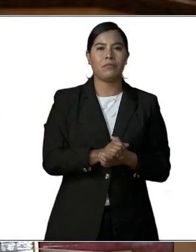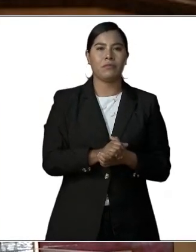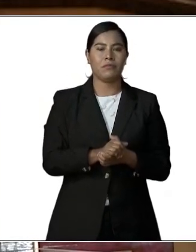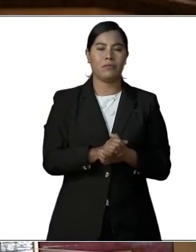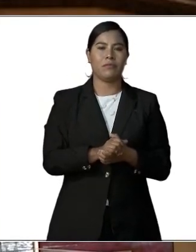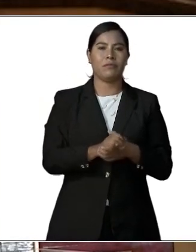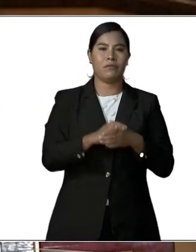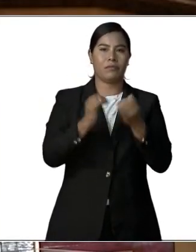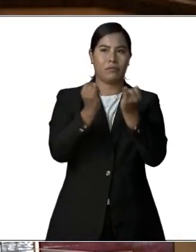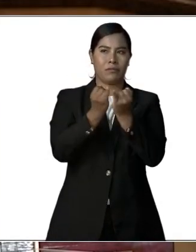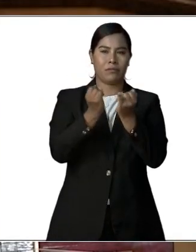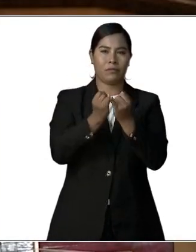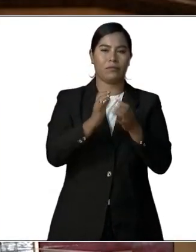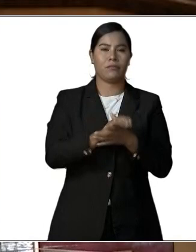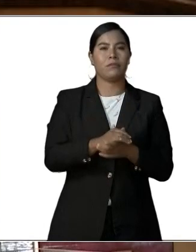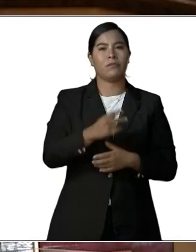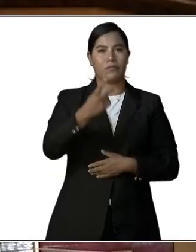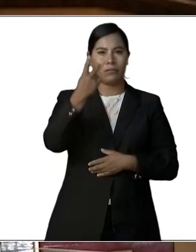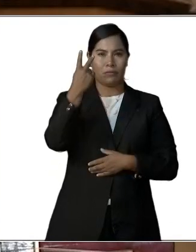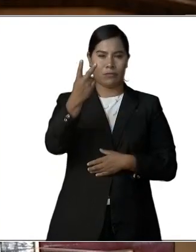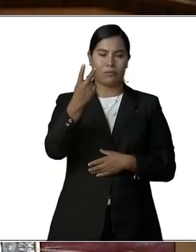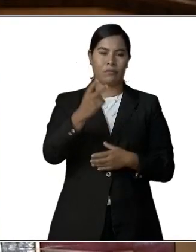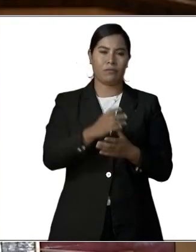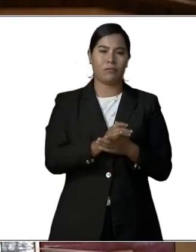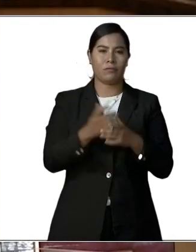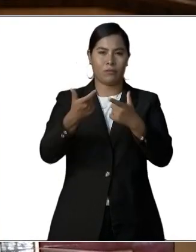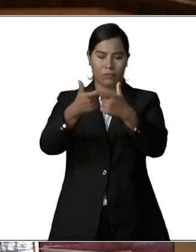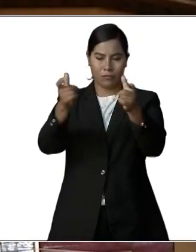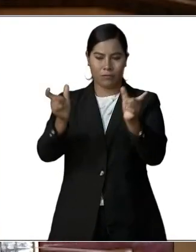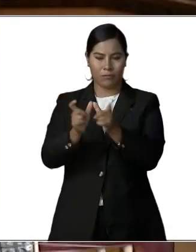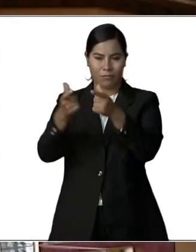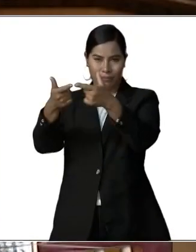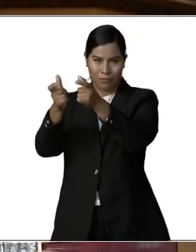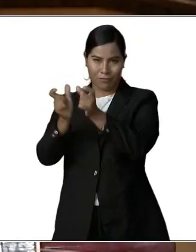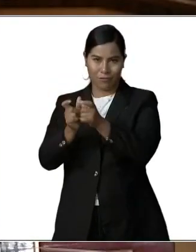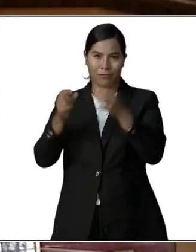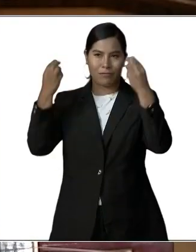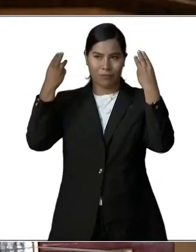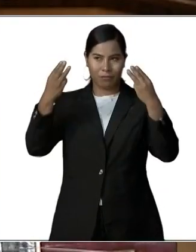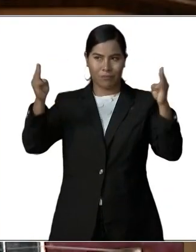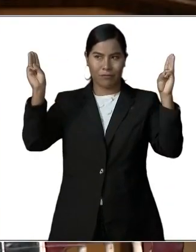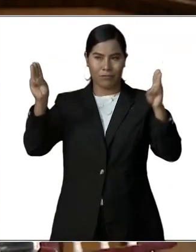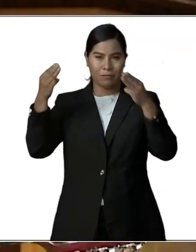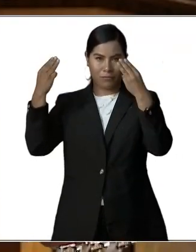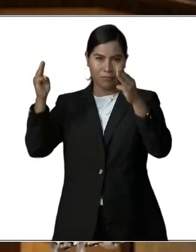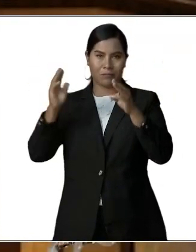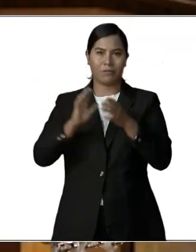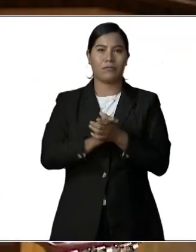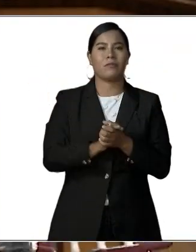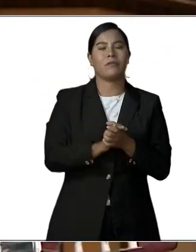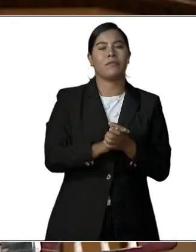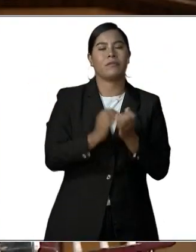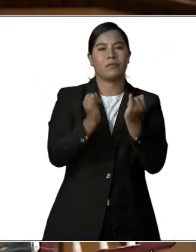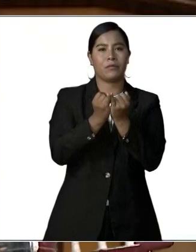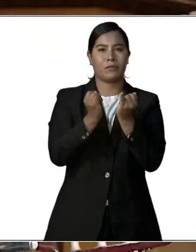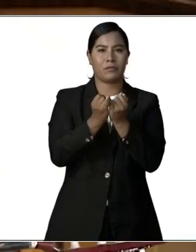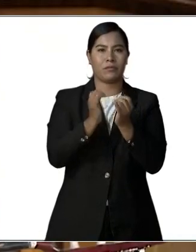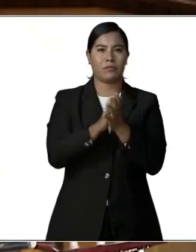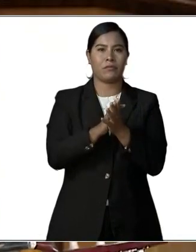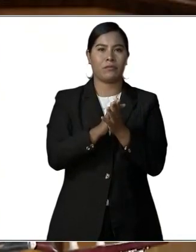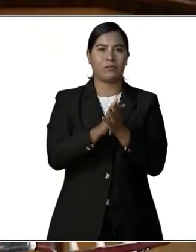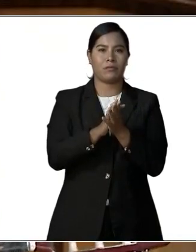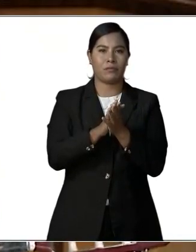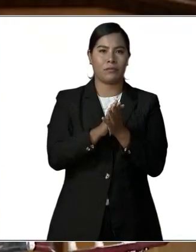pueda participar, que también lo hemos platicado, porque el apoyo logístico que nos brindan los jóvenes de las